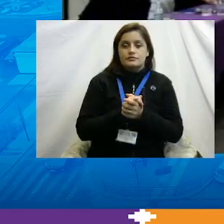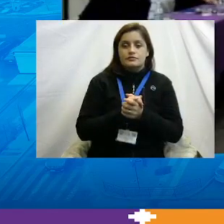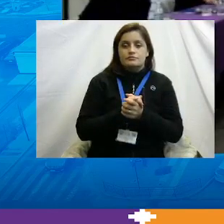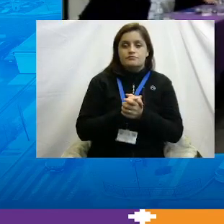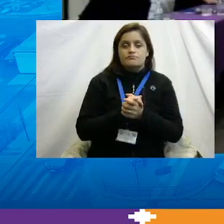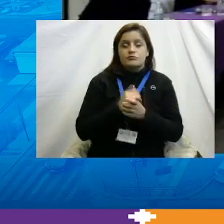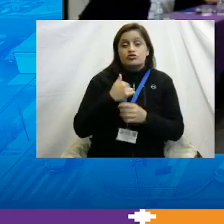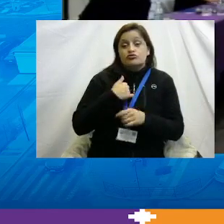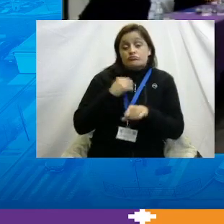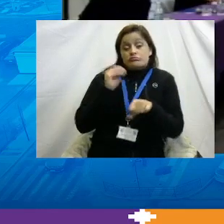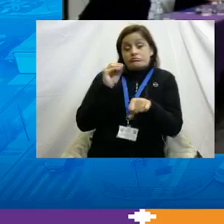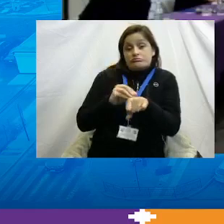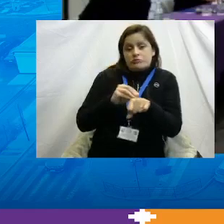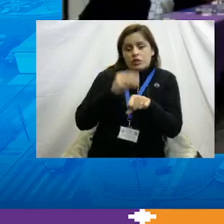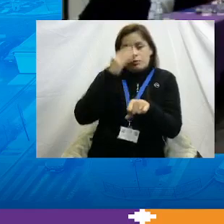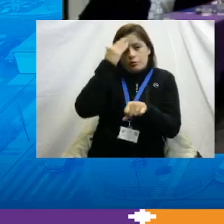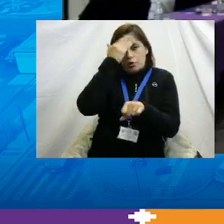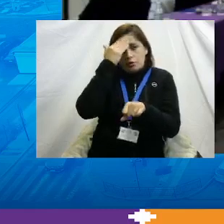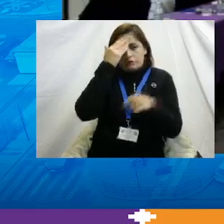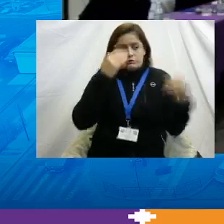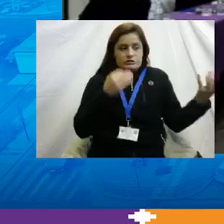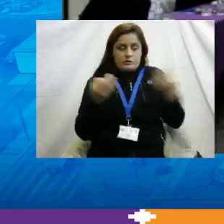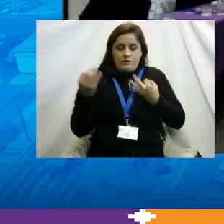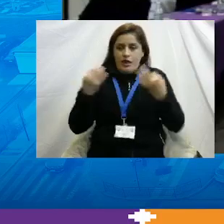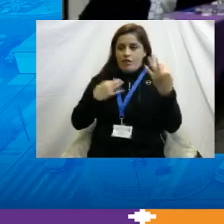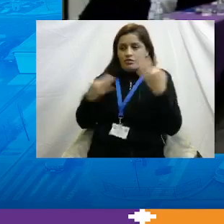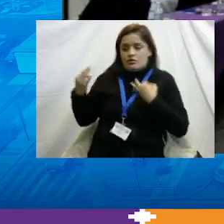una preocupación que me han expresado